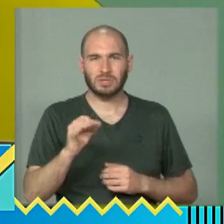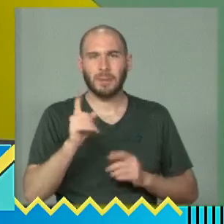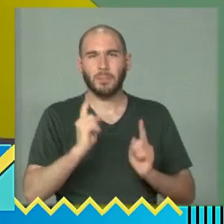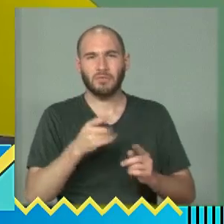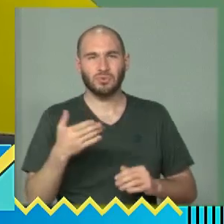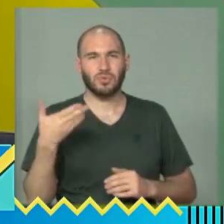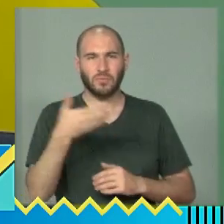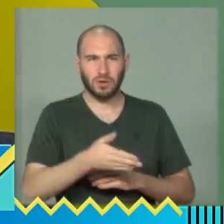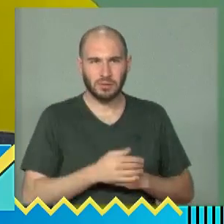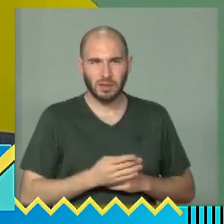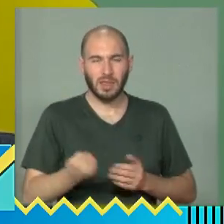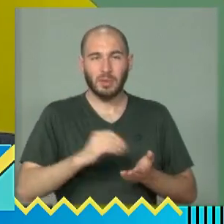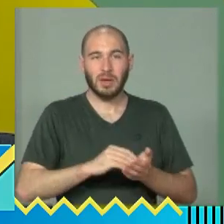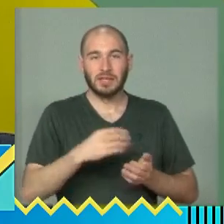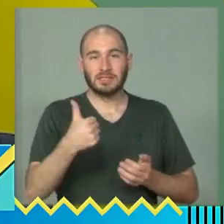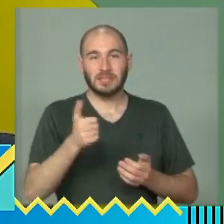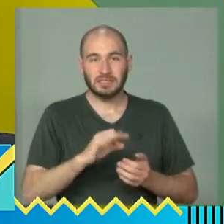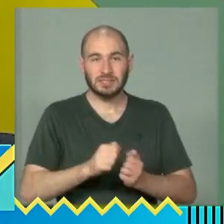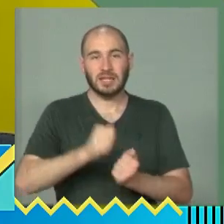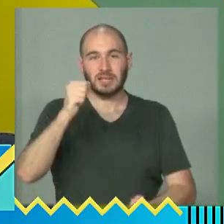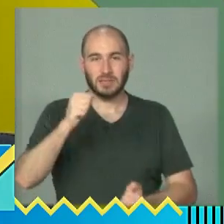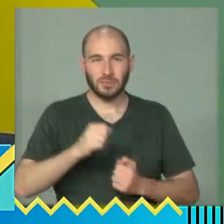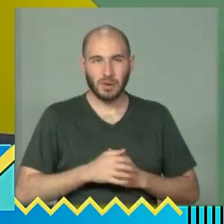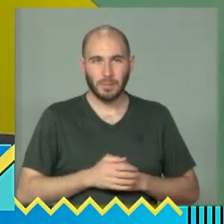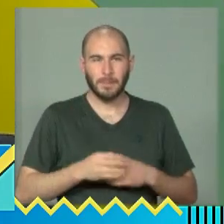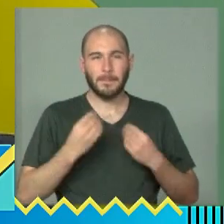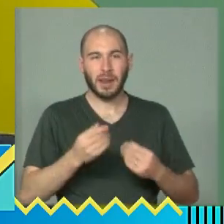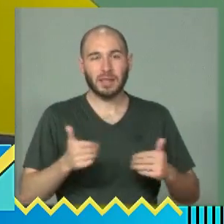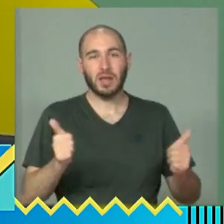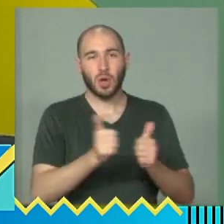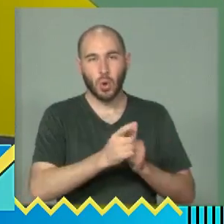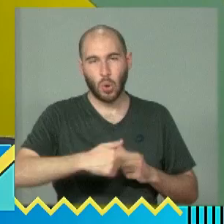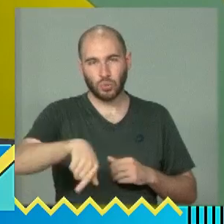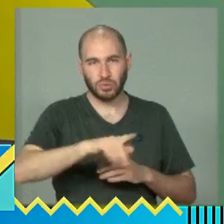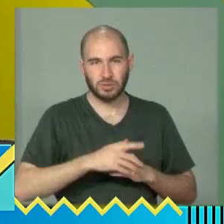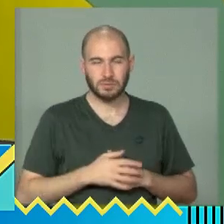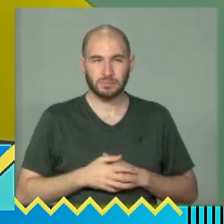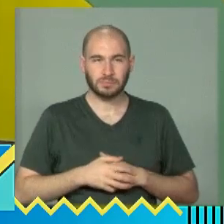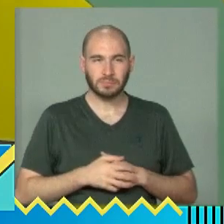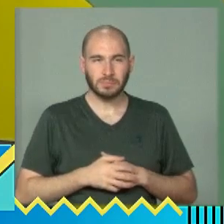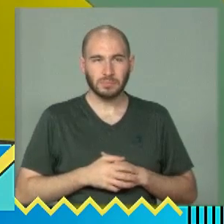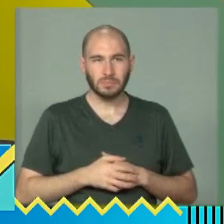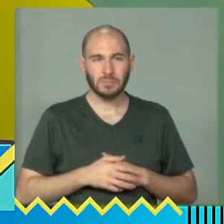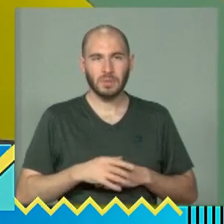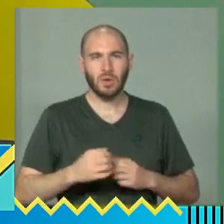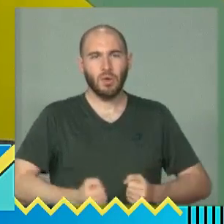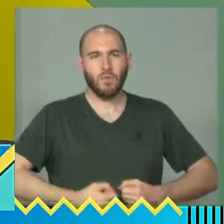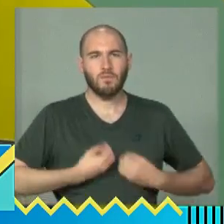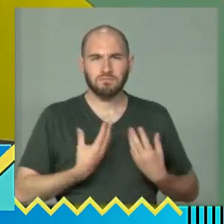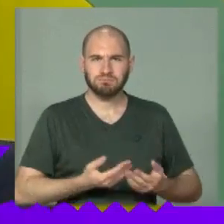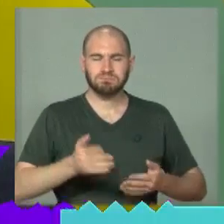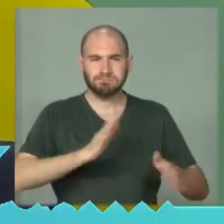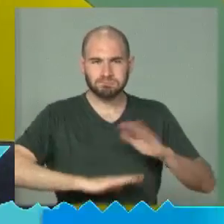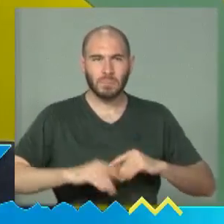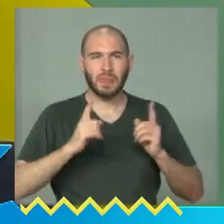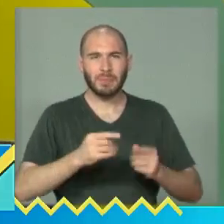docentes. Se sumaron más de 60 egresados para poder acompañarlos. Y la verdad que toda esa energía que había y